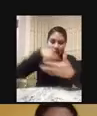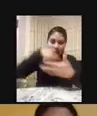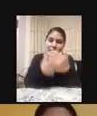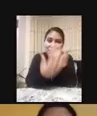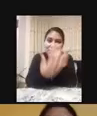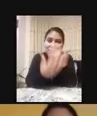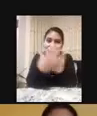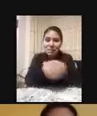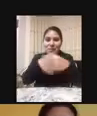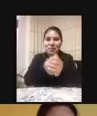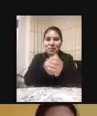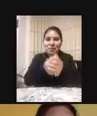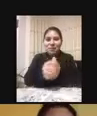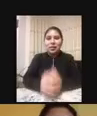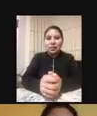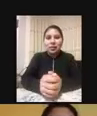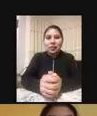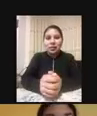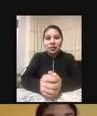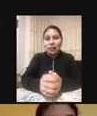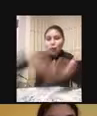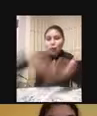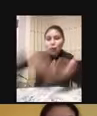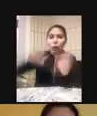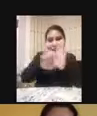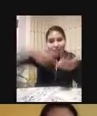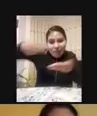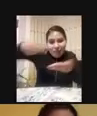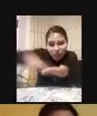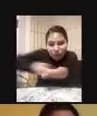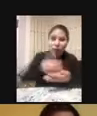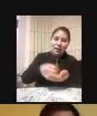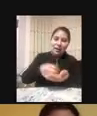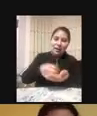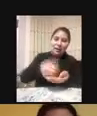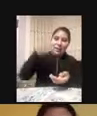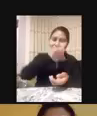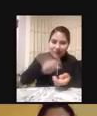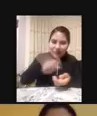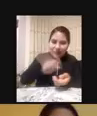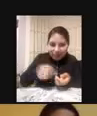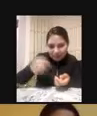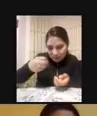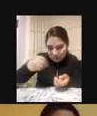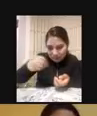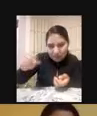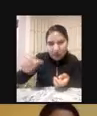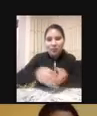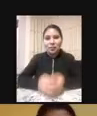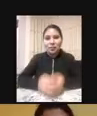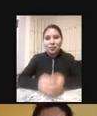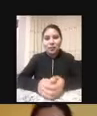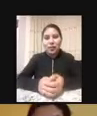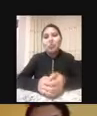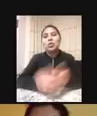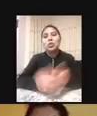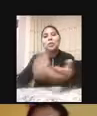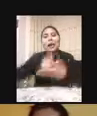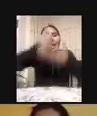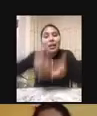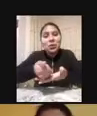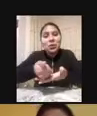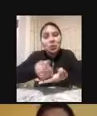con utensilios, el uso de las cucharas, el uso del lápiz, que son cosas más finitas que nos van a permitir realizar actividades de la vida